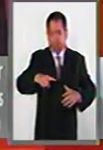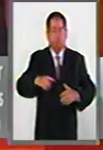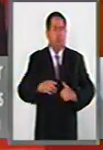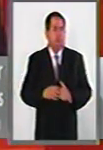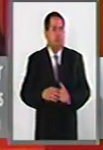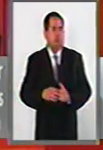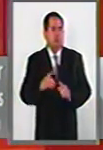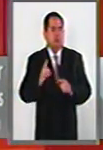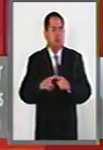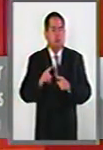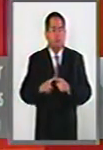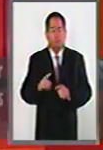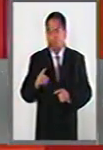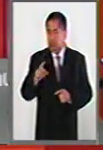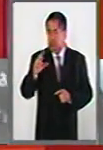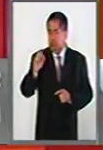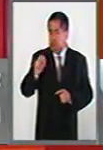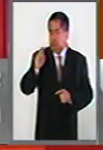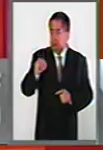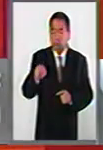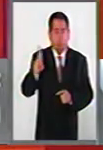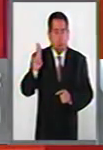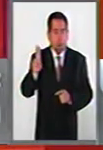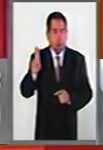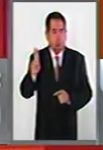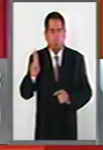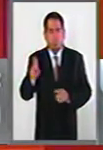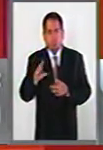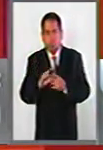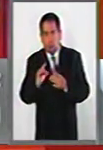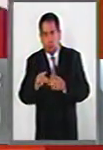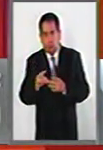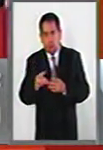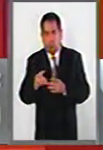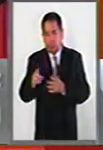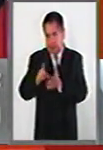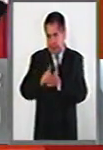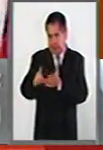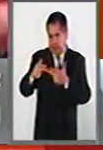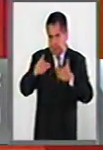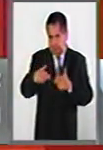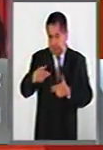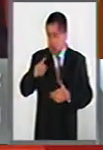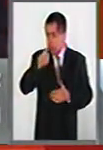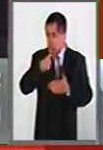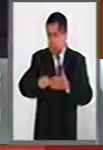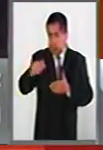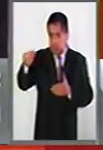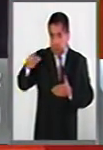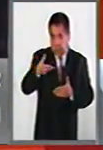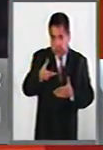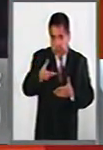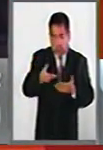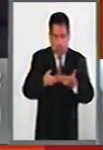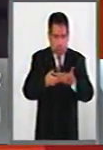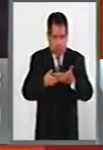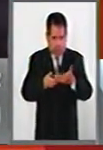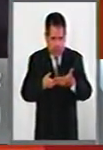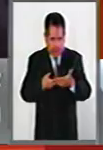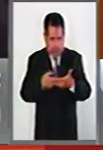que las Naciones Unidas, en su área de derechos humanos, envió un